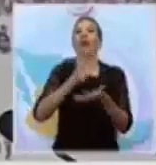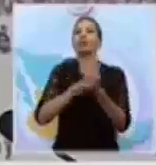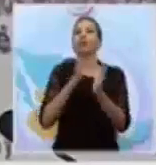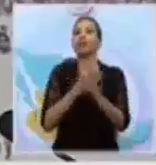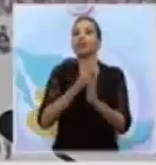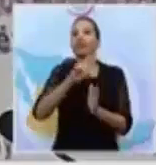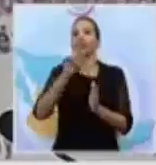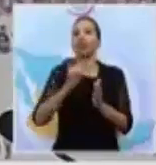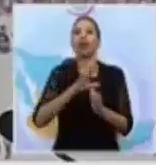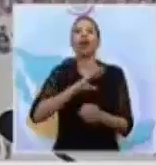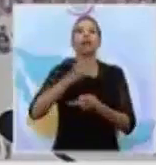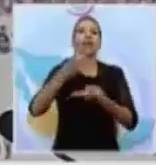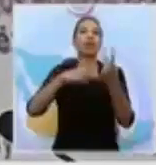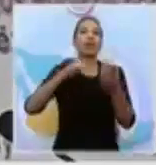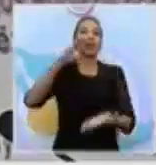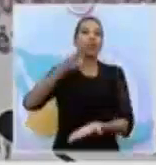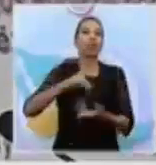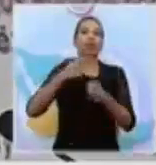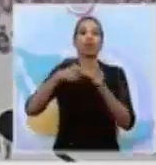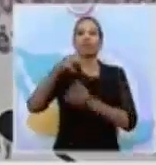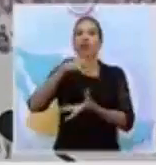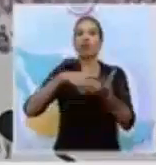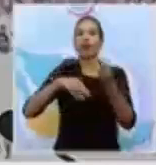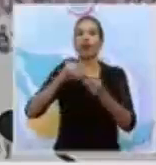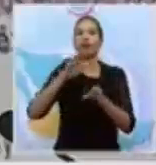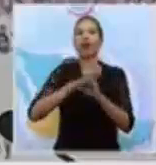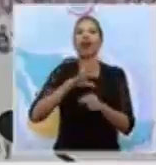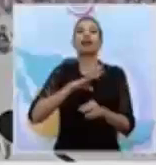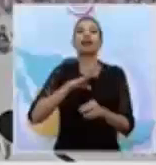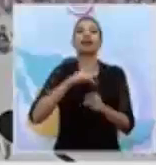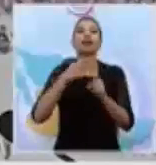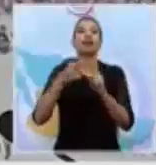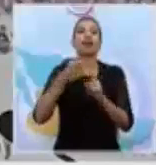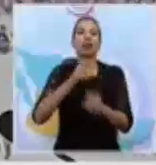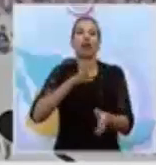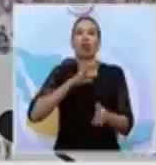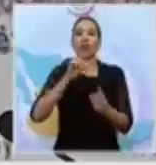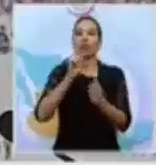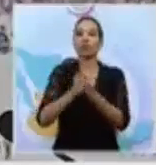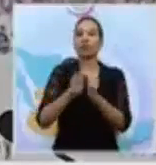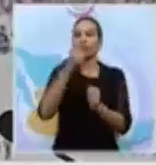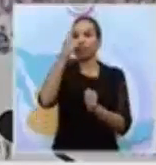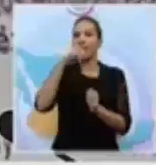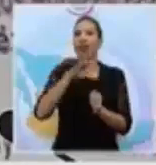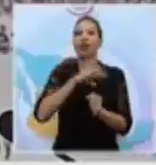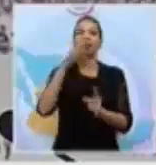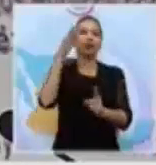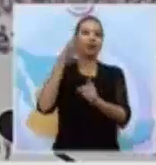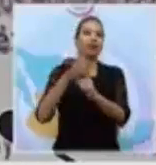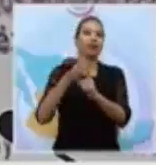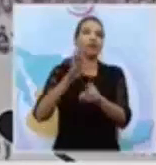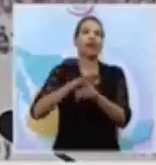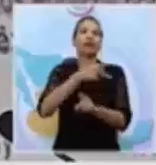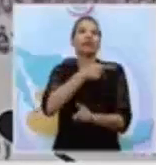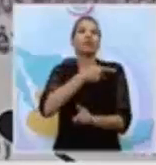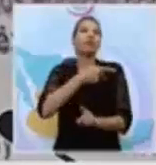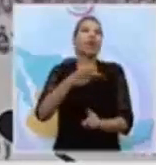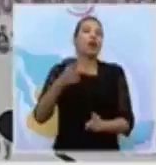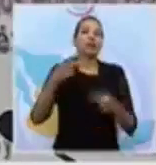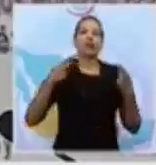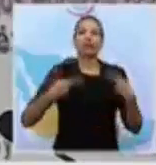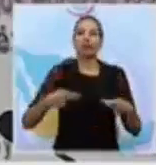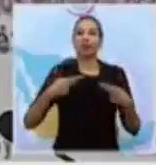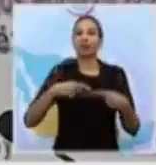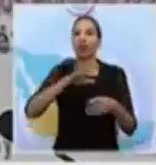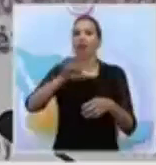se sustituyeron por transferencias condicionadas en efectivo, focalizadas solo a los pobres extremos del